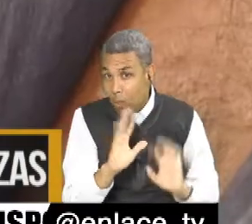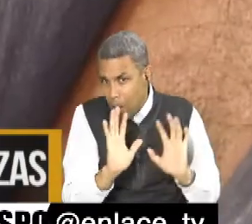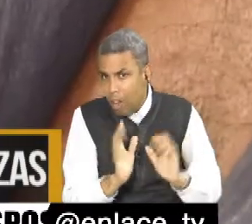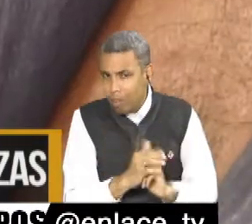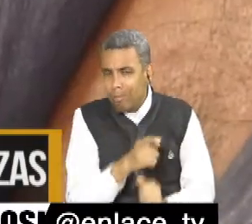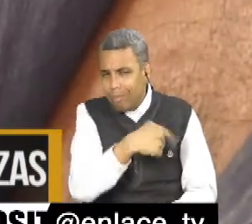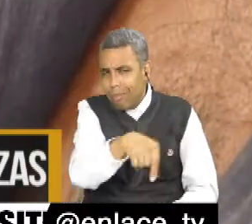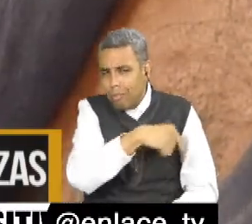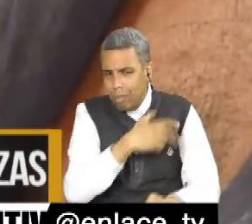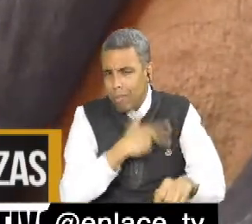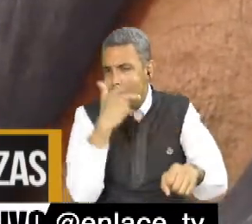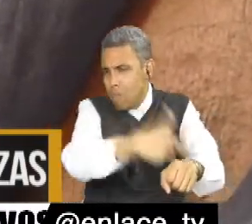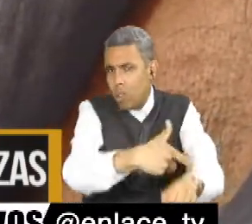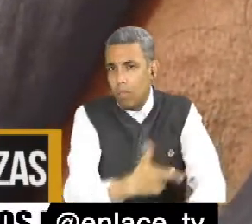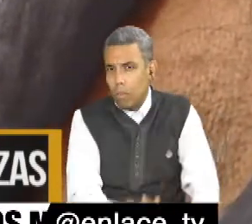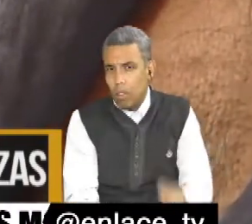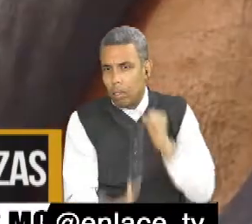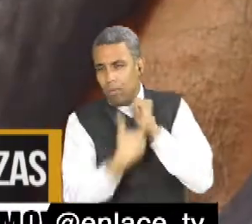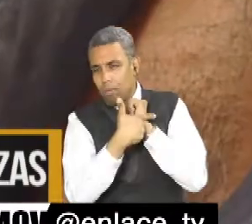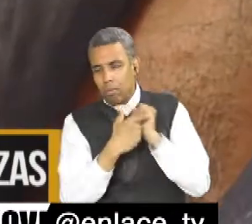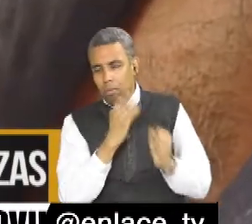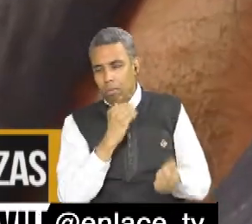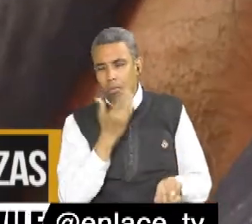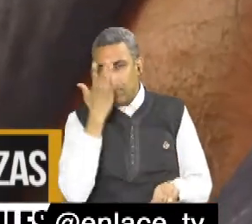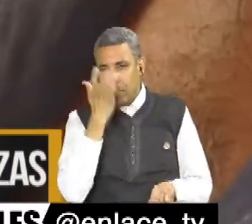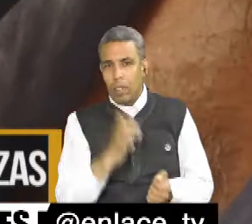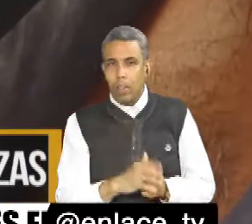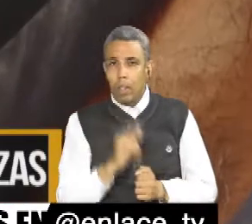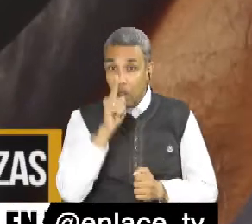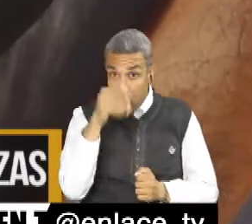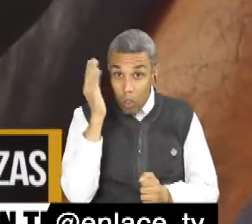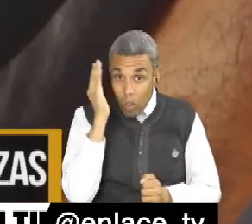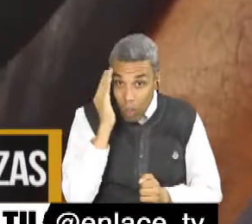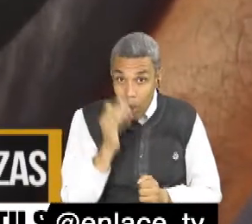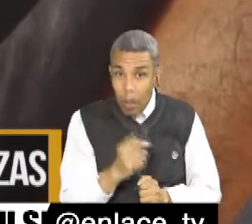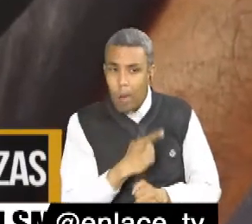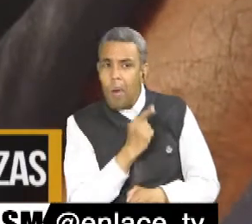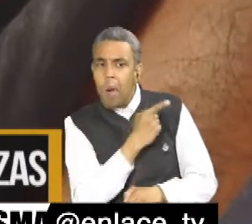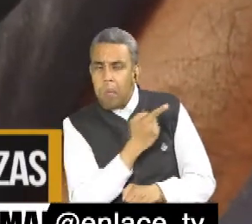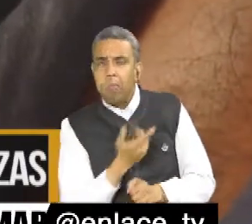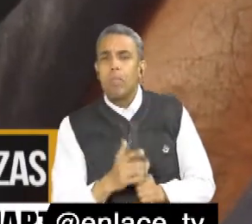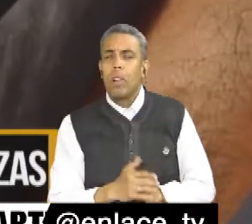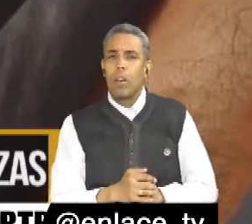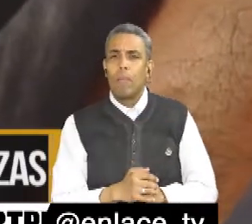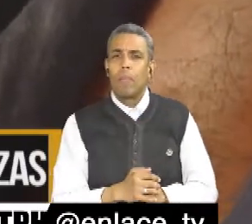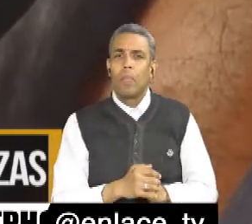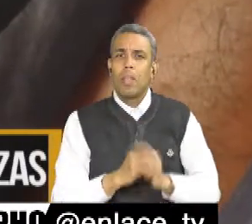su población por la misma situación que usted está pasando en este momento, señor? Sí, yo sé que vienen 2 familias más.